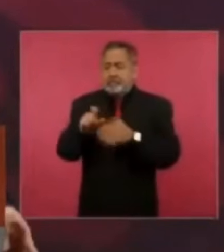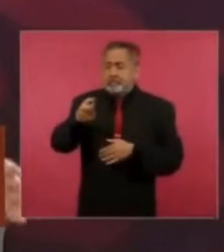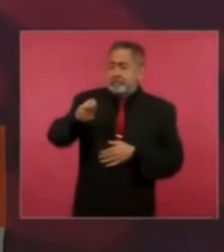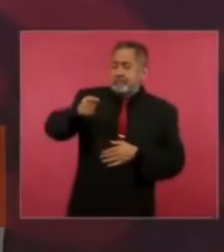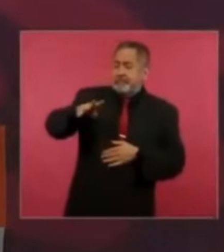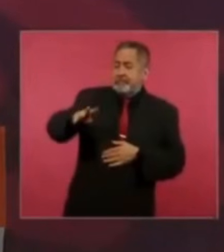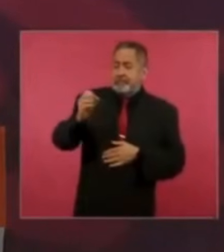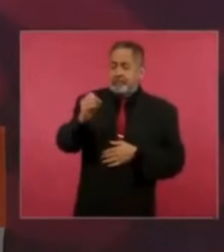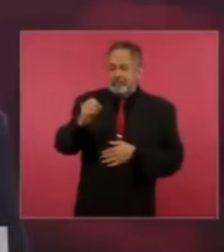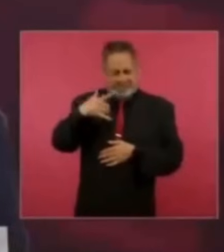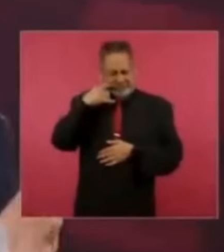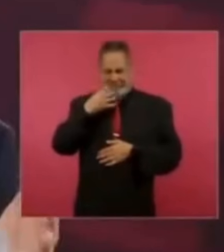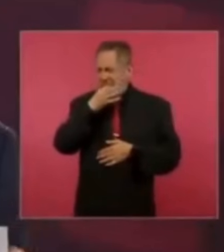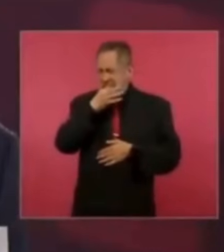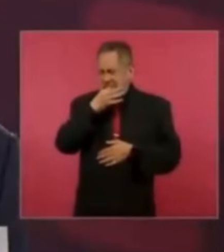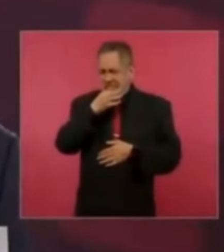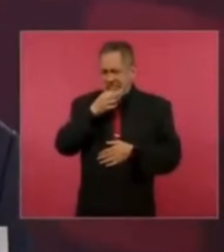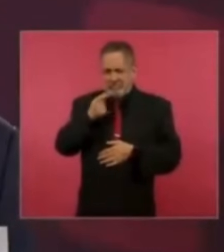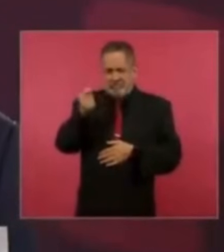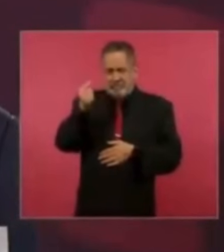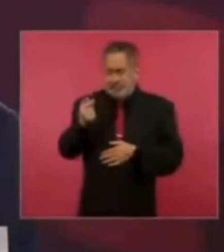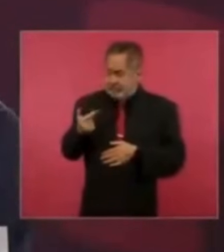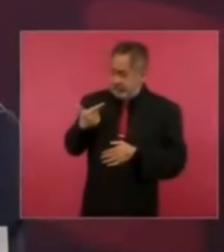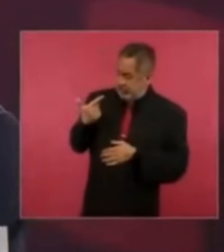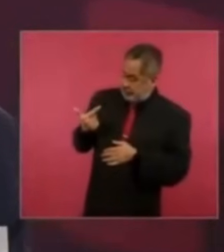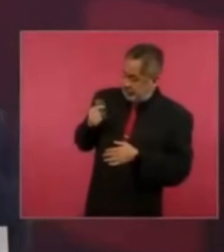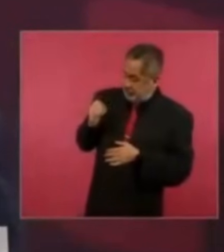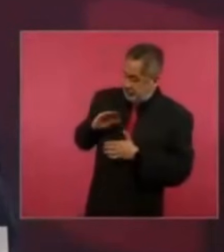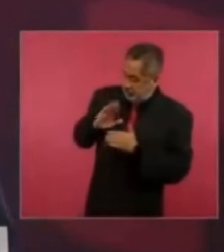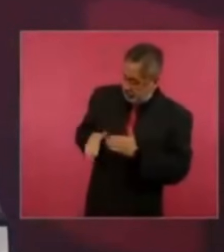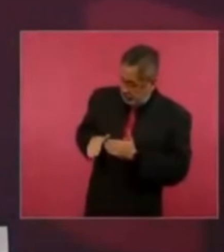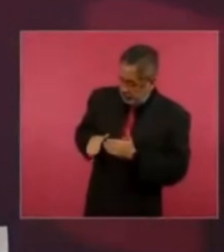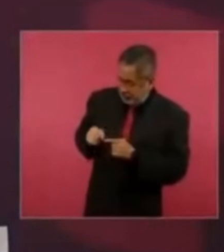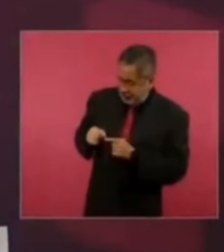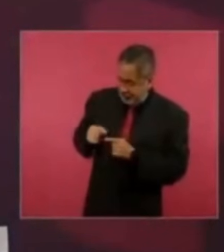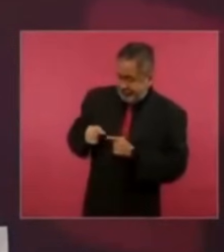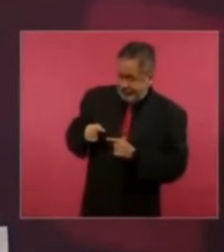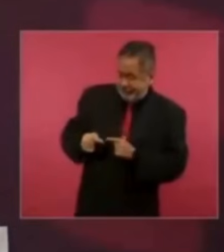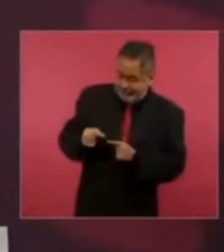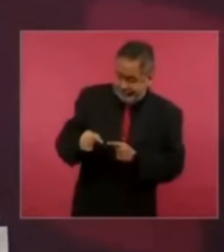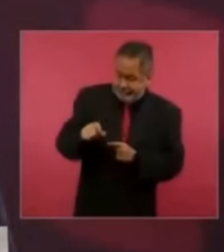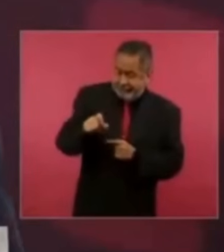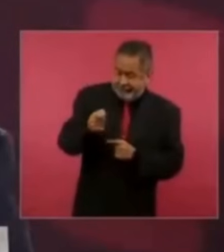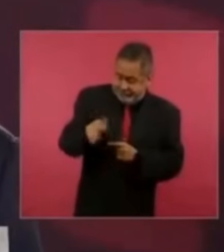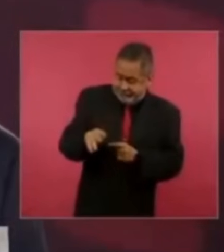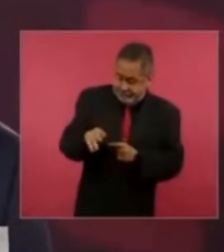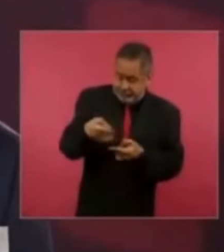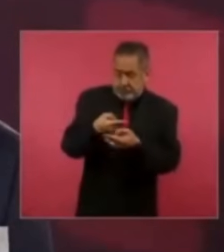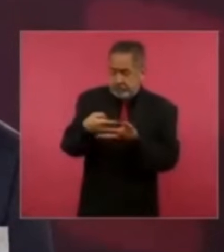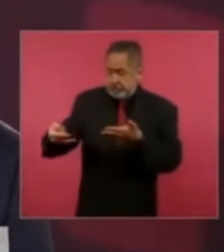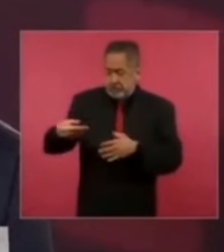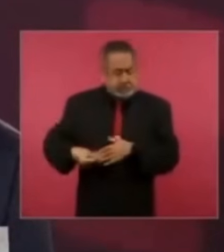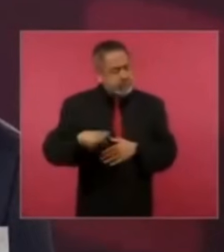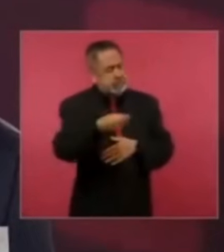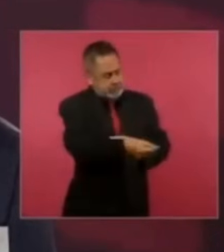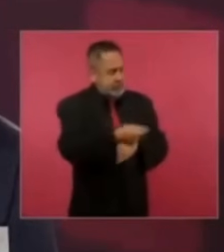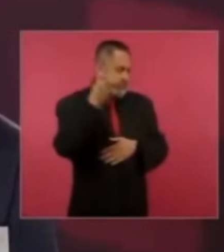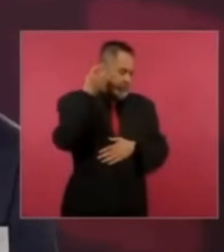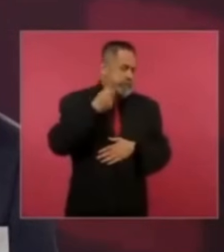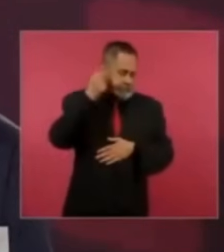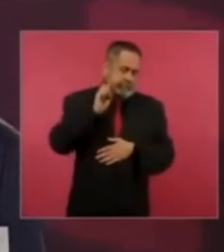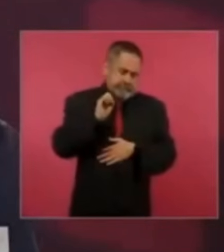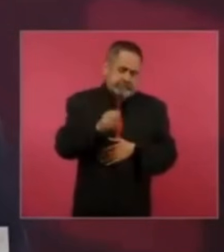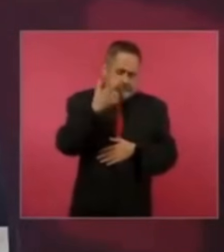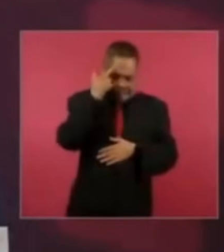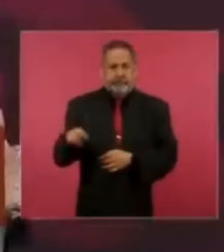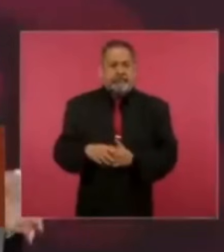que saquen eso después de 20 años? Amigos y amigas, la corrupción es la corrupción. Vamos